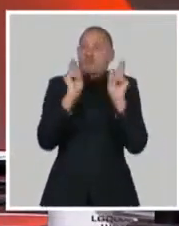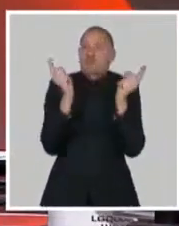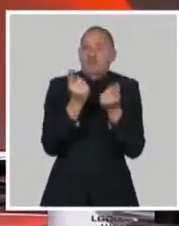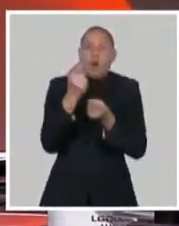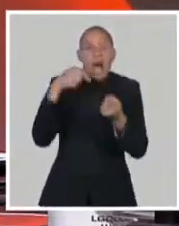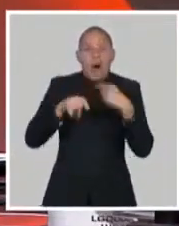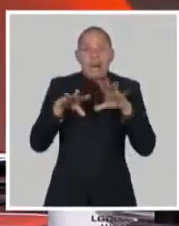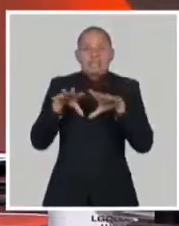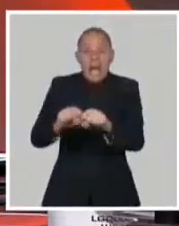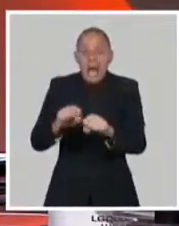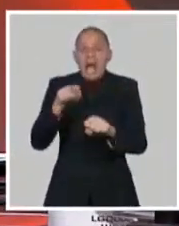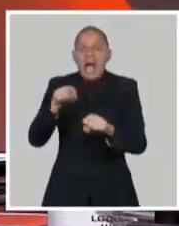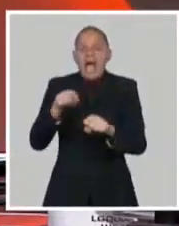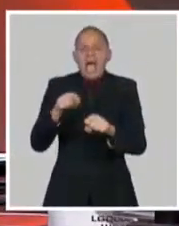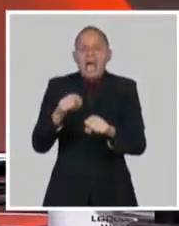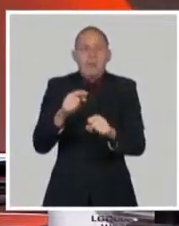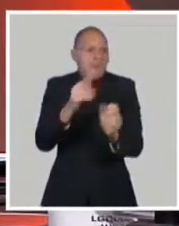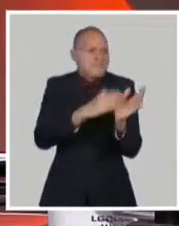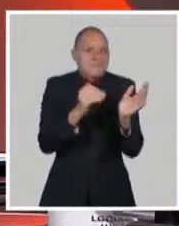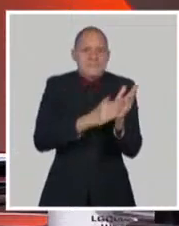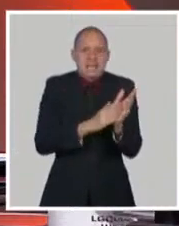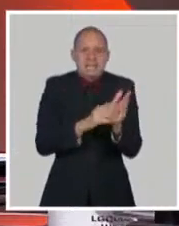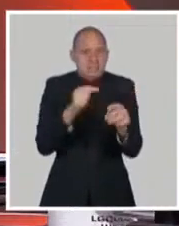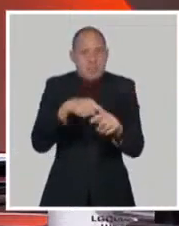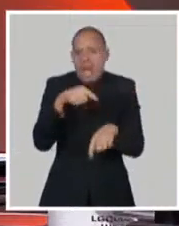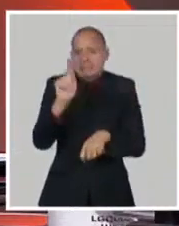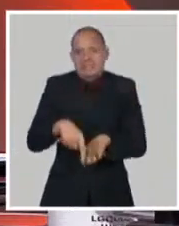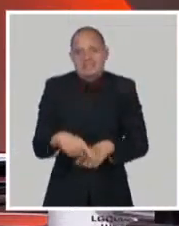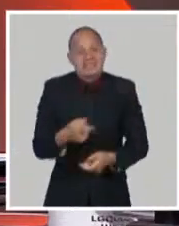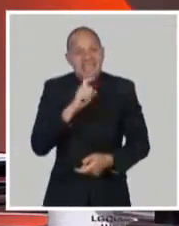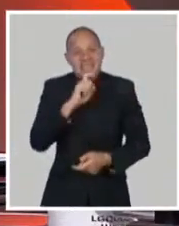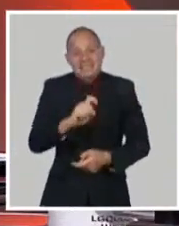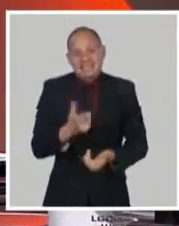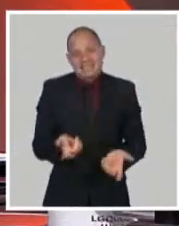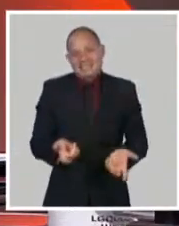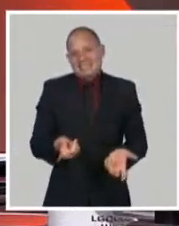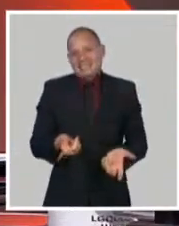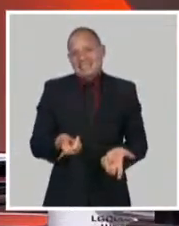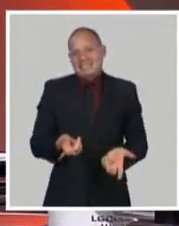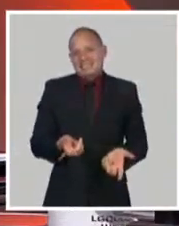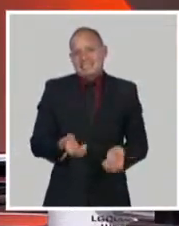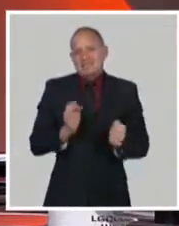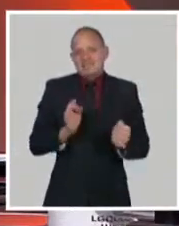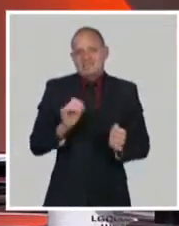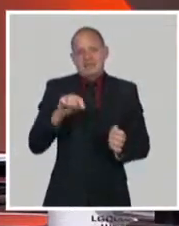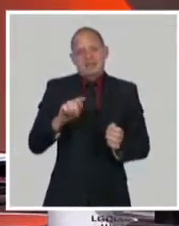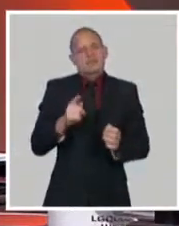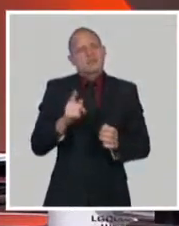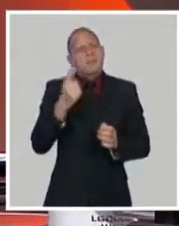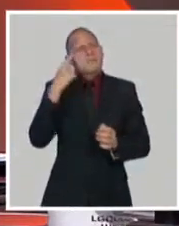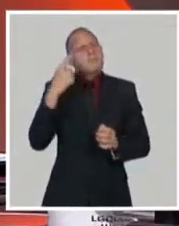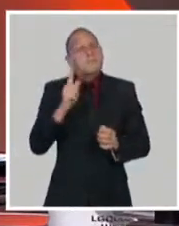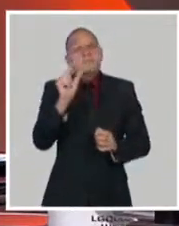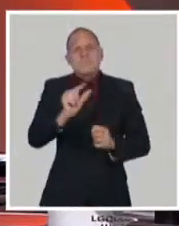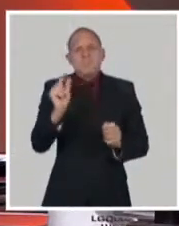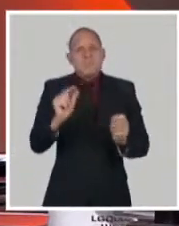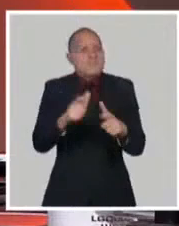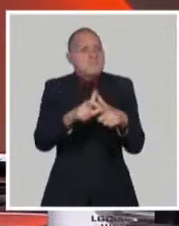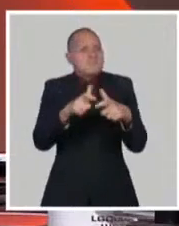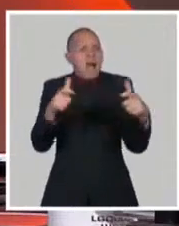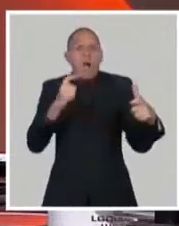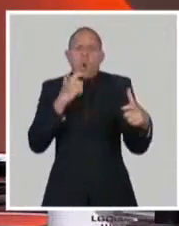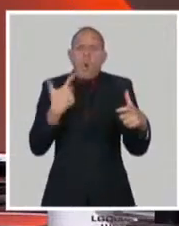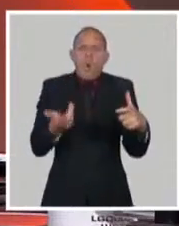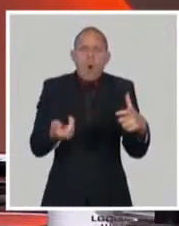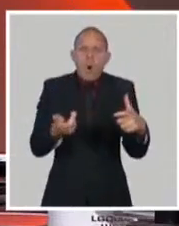comunidad internacional a esta situación, pero que evidentemente sigue siendo una respuesta minoritaria a la gran